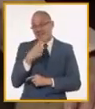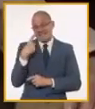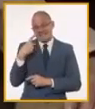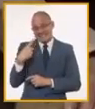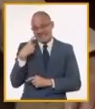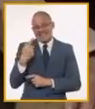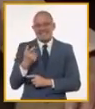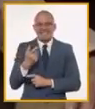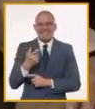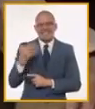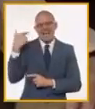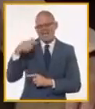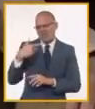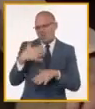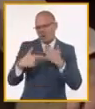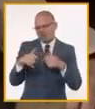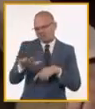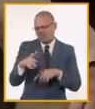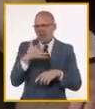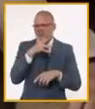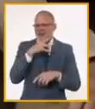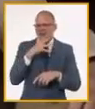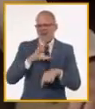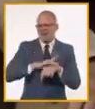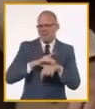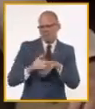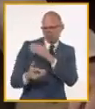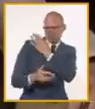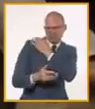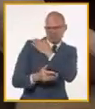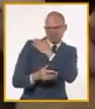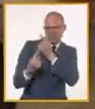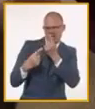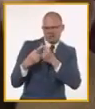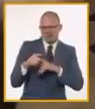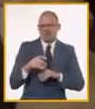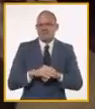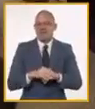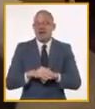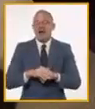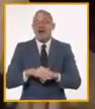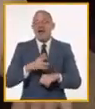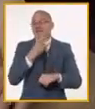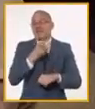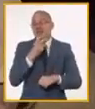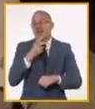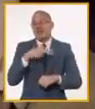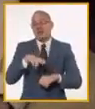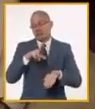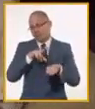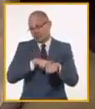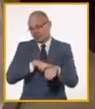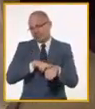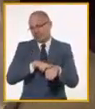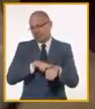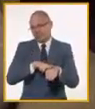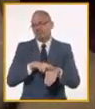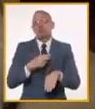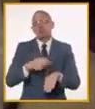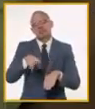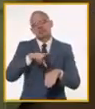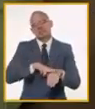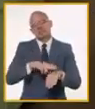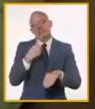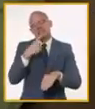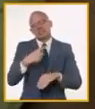una época que él tuvo una neumonía, algo de eso. Y estaba acostado ahí en la cama ahí. Y nada, me